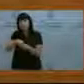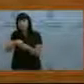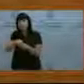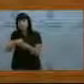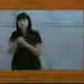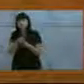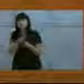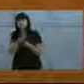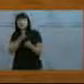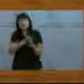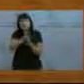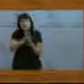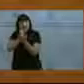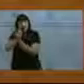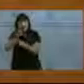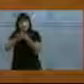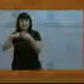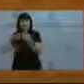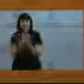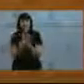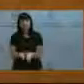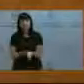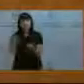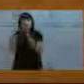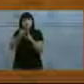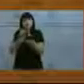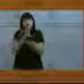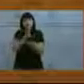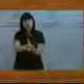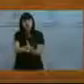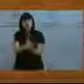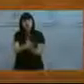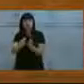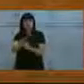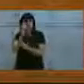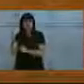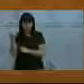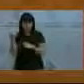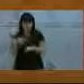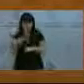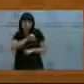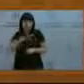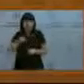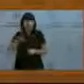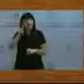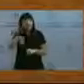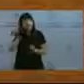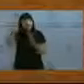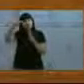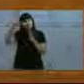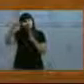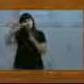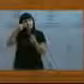en aras de generar confianza para afrontar los grandes retos que tenemos en nuestra comunidad. Profundicemos en el